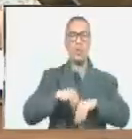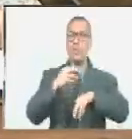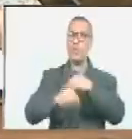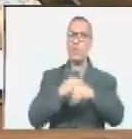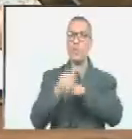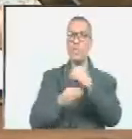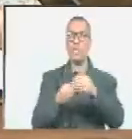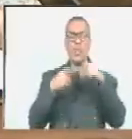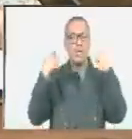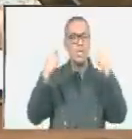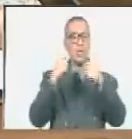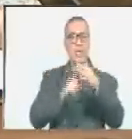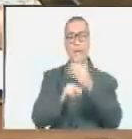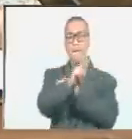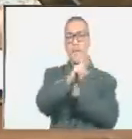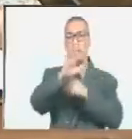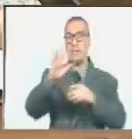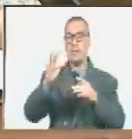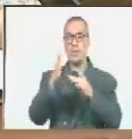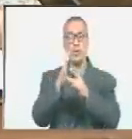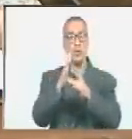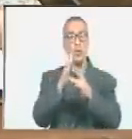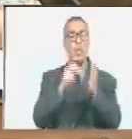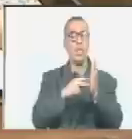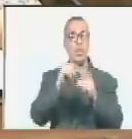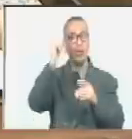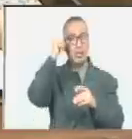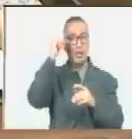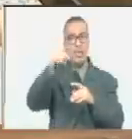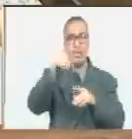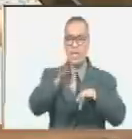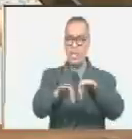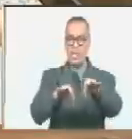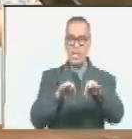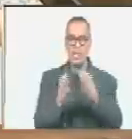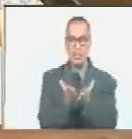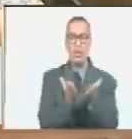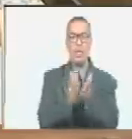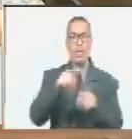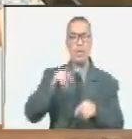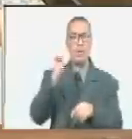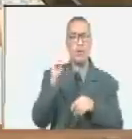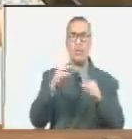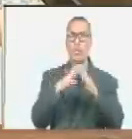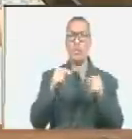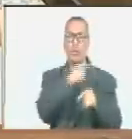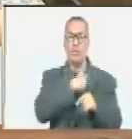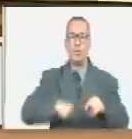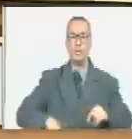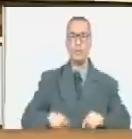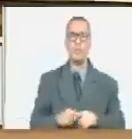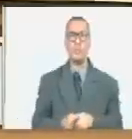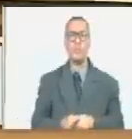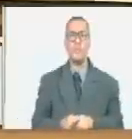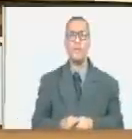ocasión de celebrar el 25 de abril, el Día del Ajedrez Escolar en Venezuela. Es todo, ciudadano presidente.